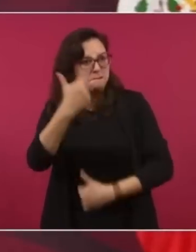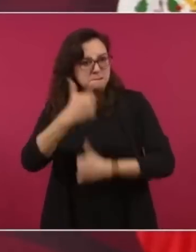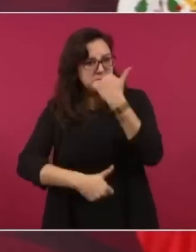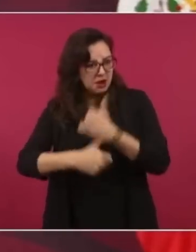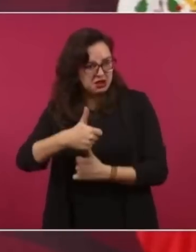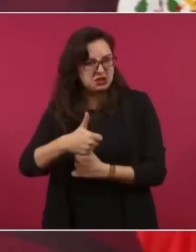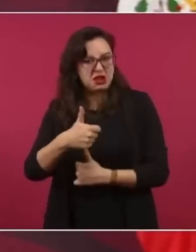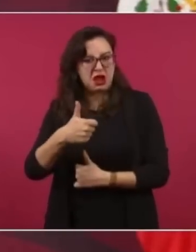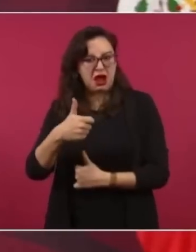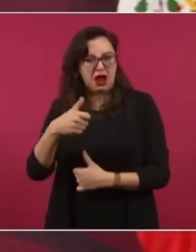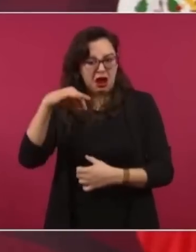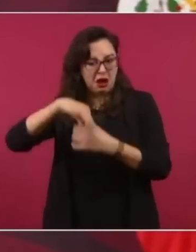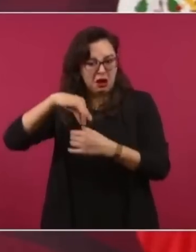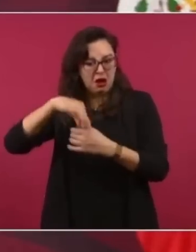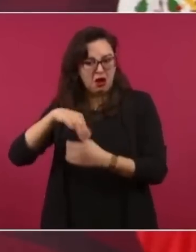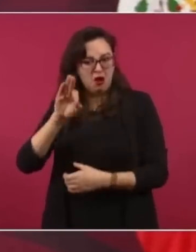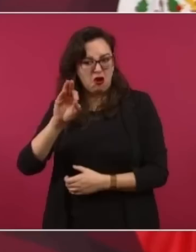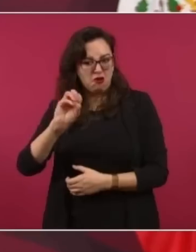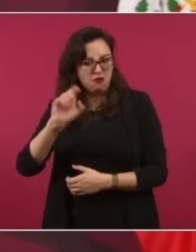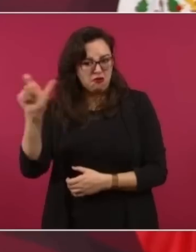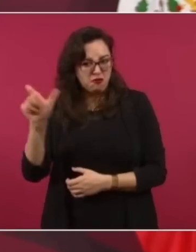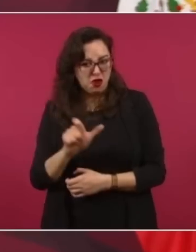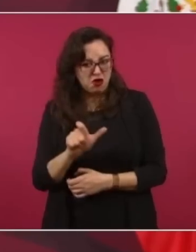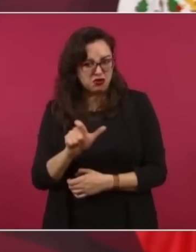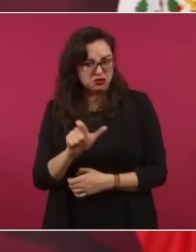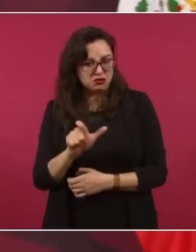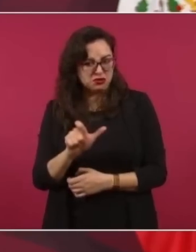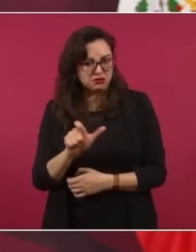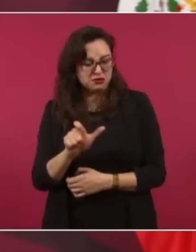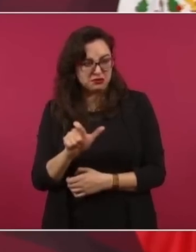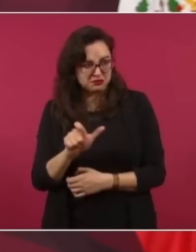No les entendió bien